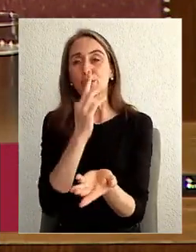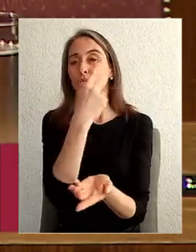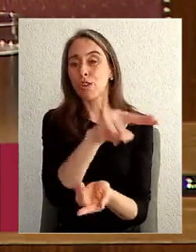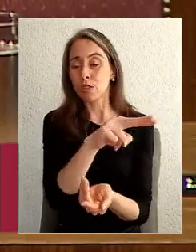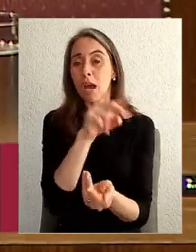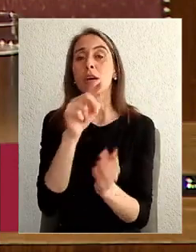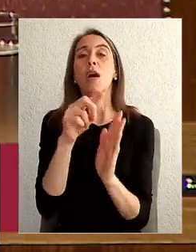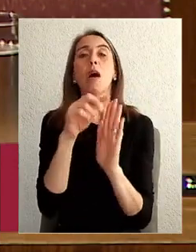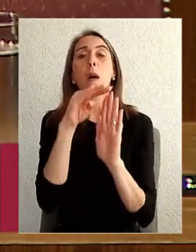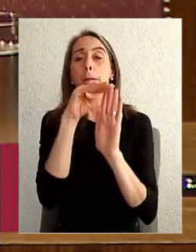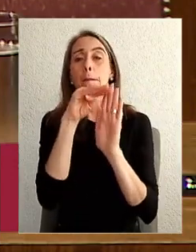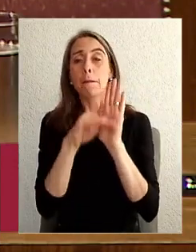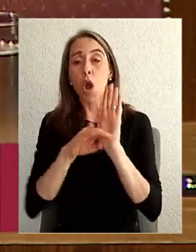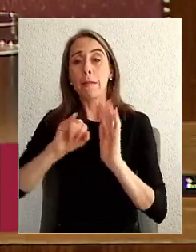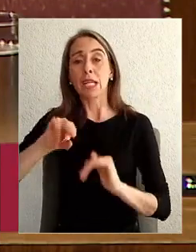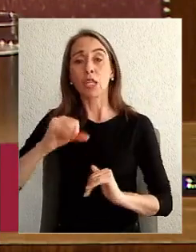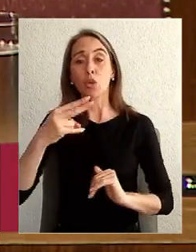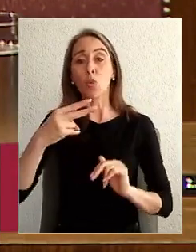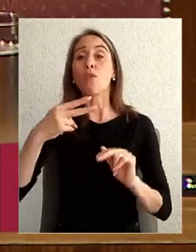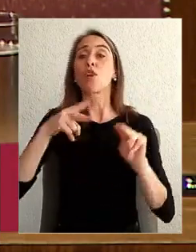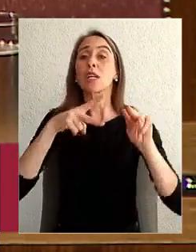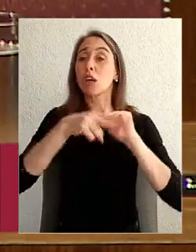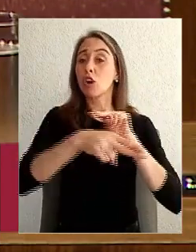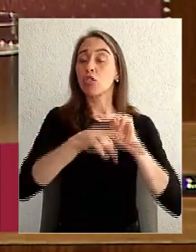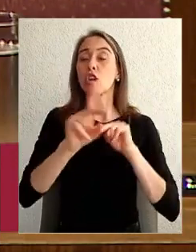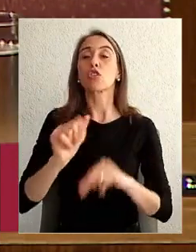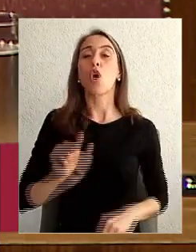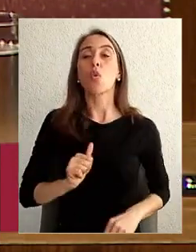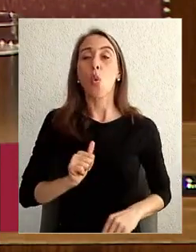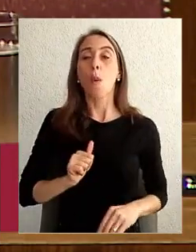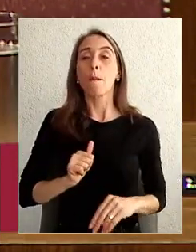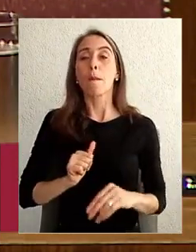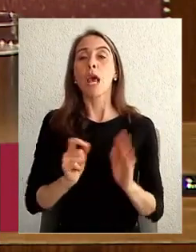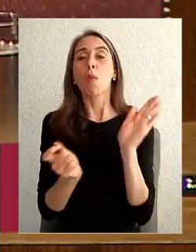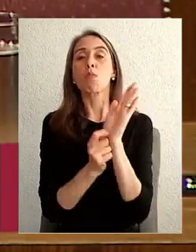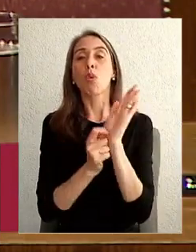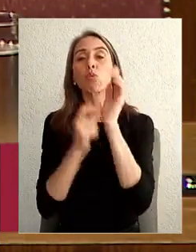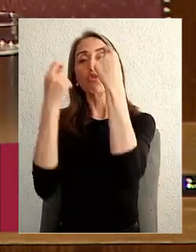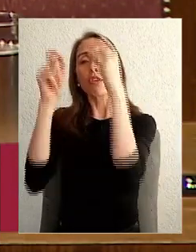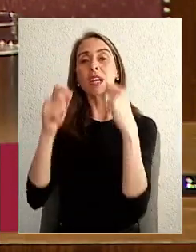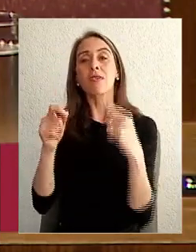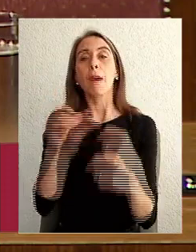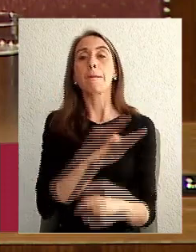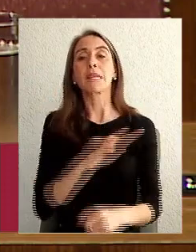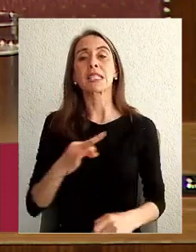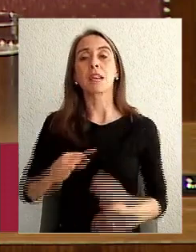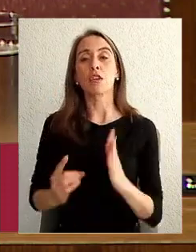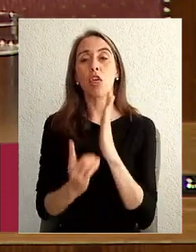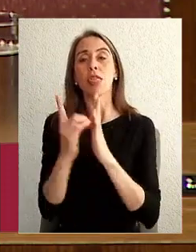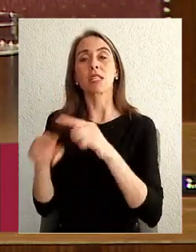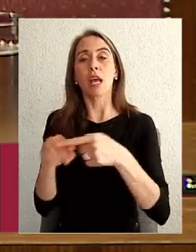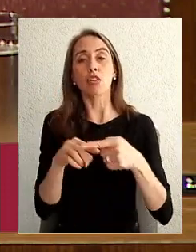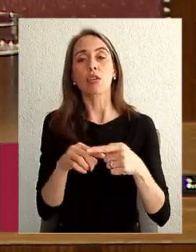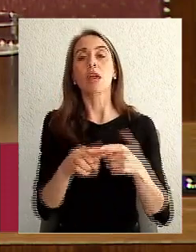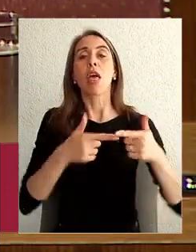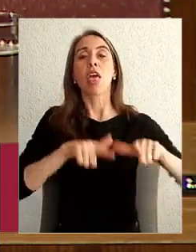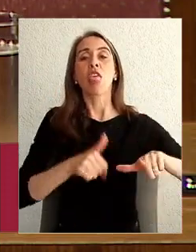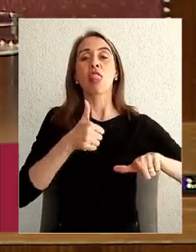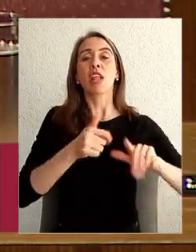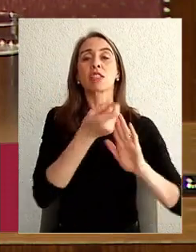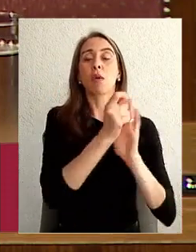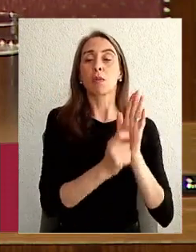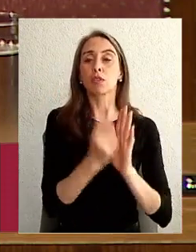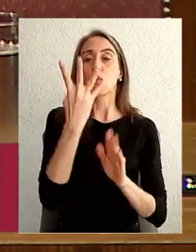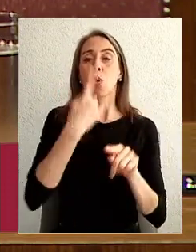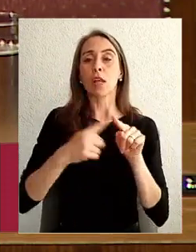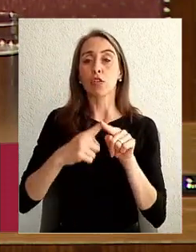parámetros establecidos por el sistema de evaluación del Ministerio de Desarrollo Social y la Dirección de Presupuestos. Fue rechazado en 4 oportunidades por el Ministerio